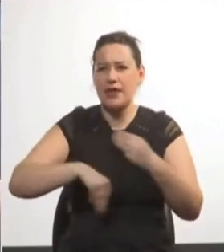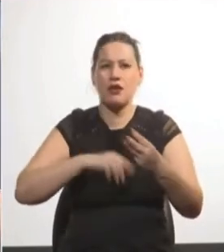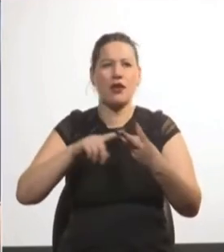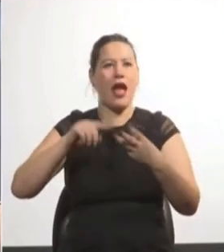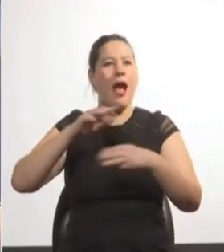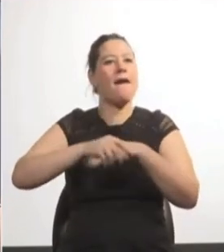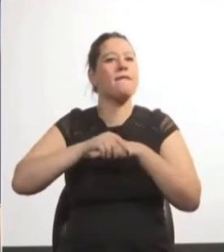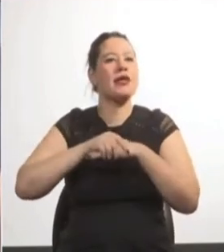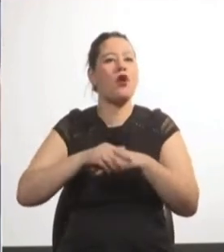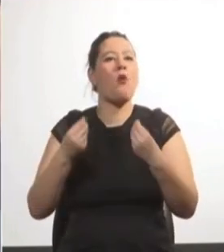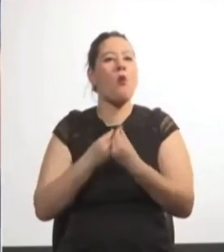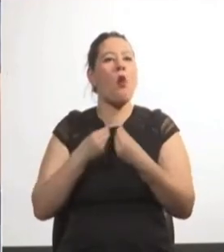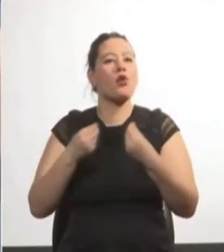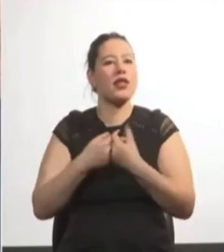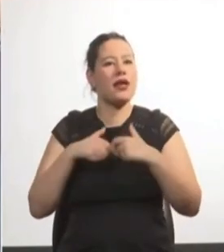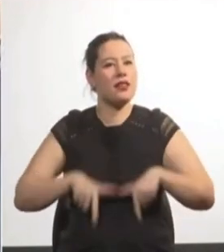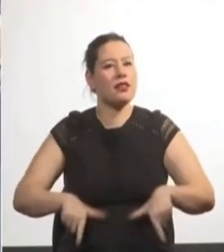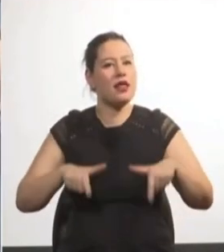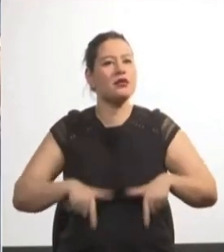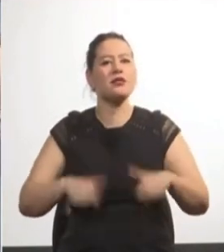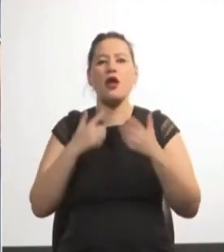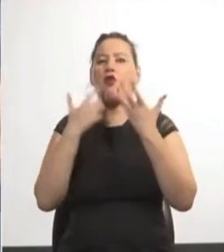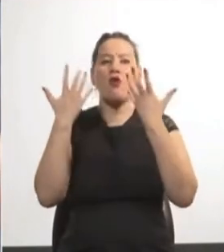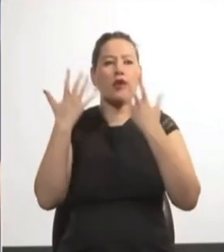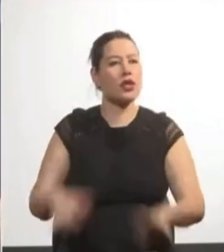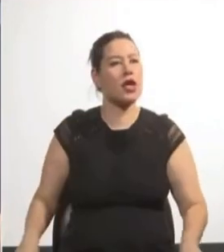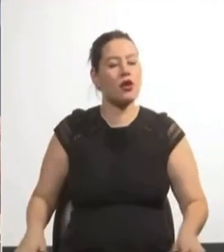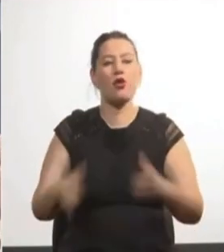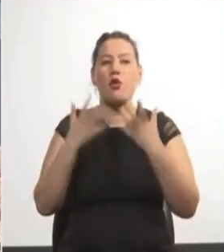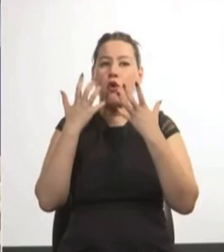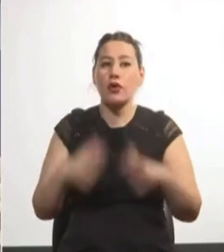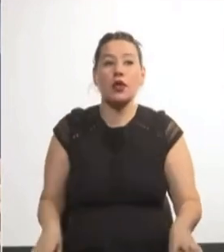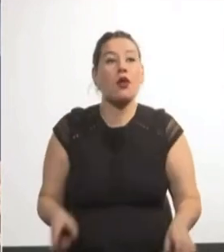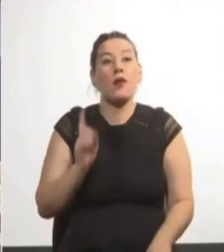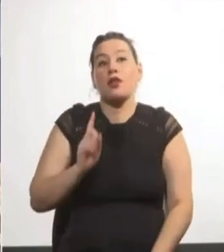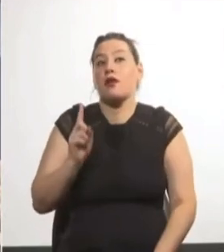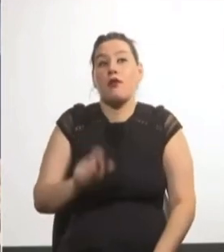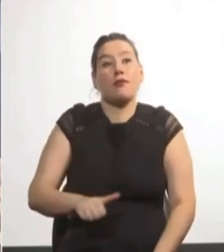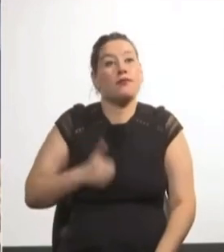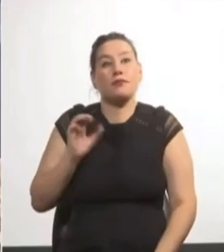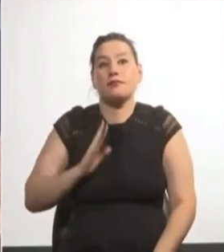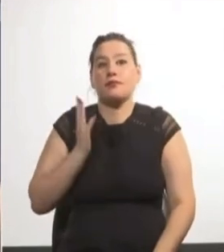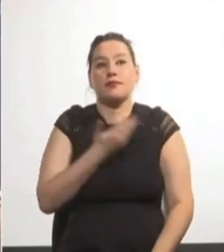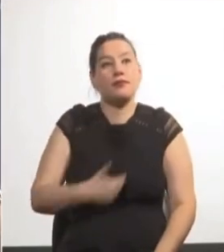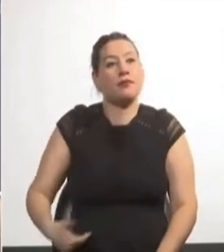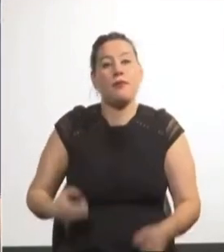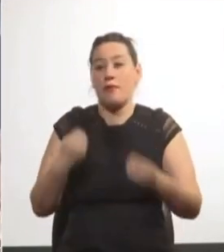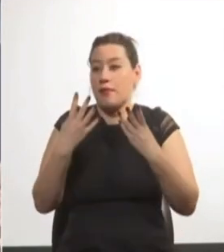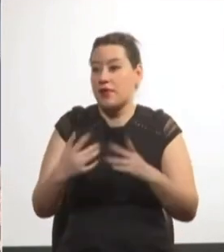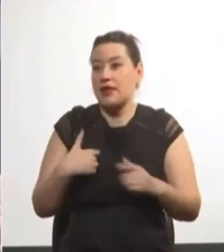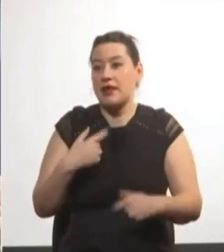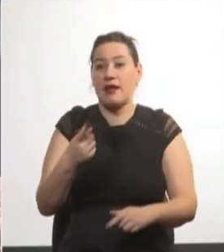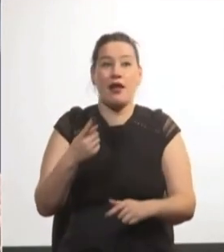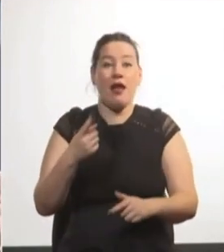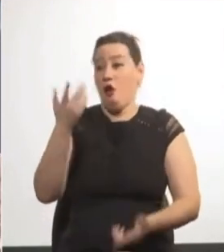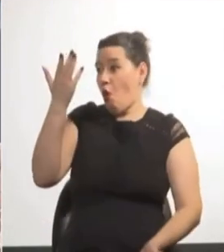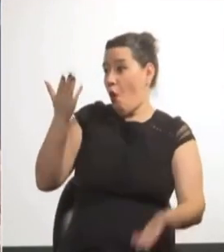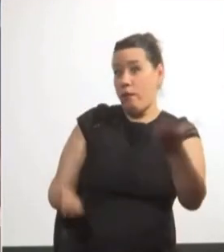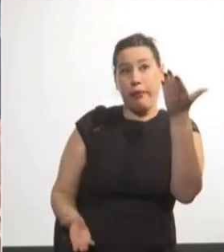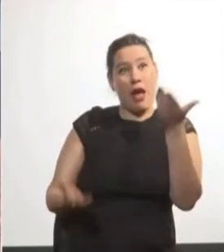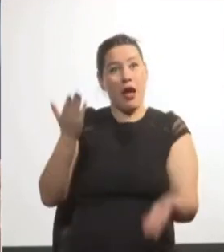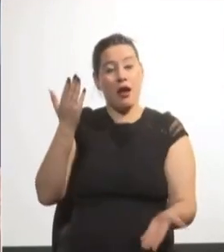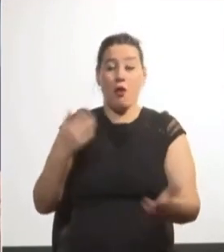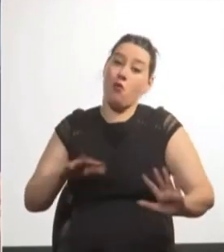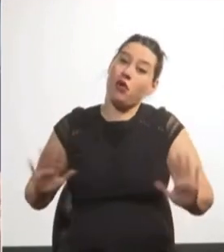de muchas intendencias. No quiero porque no quiero incorporar, pero no tengo más remedio, señora presidenta, porque cuando se nos compara,